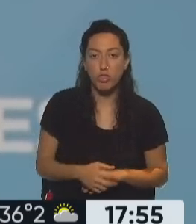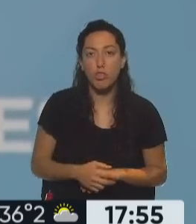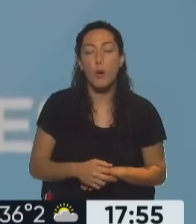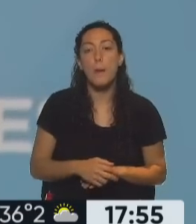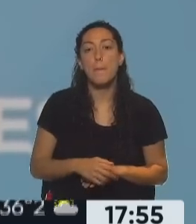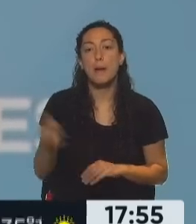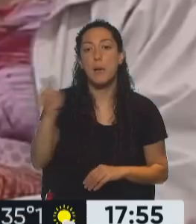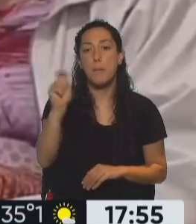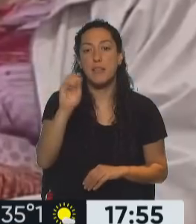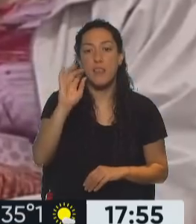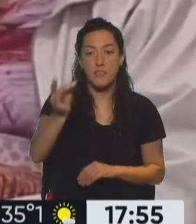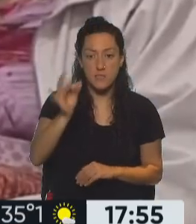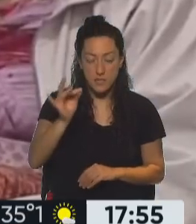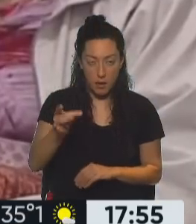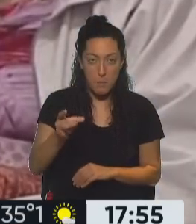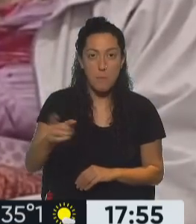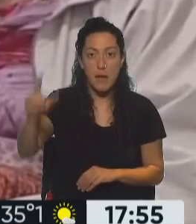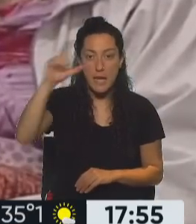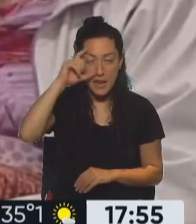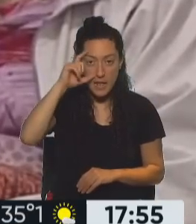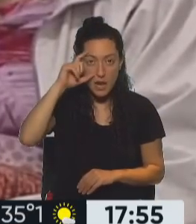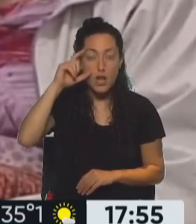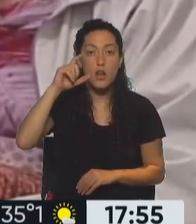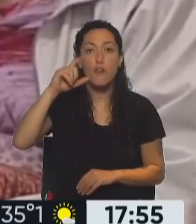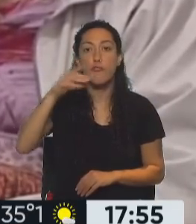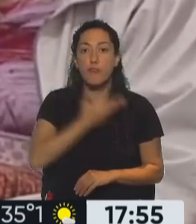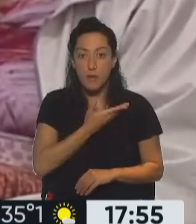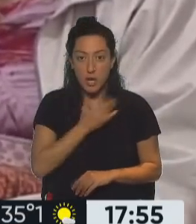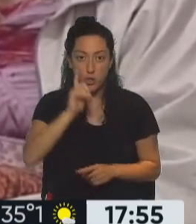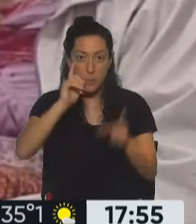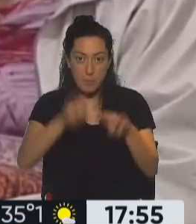diciembre para enero y para febrero